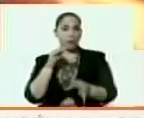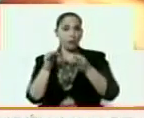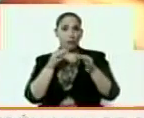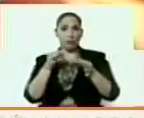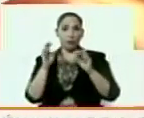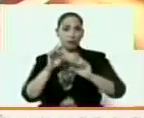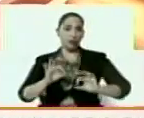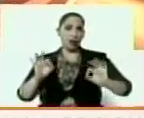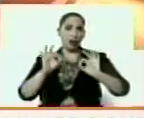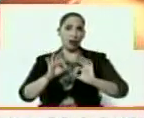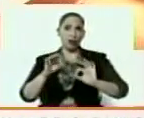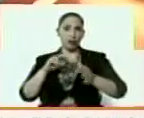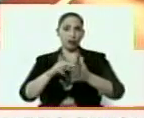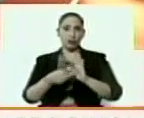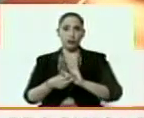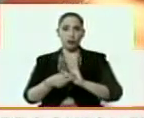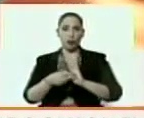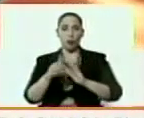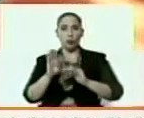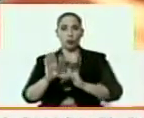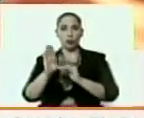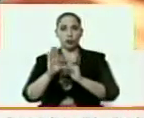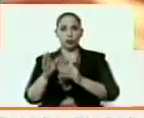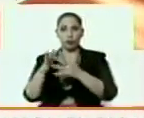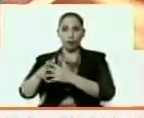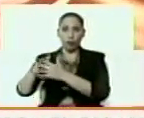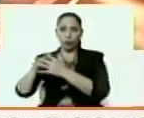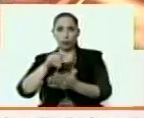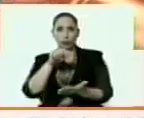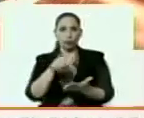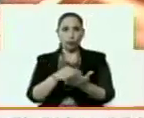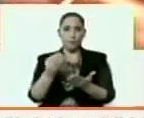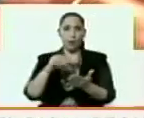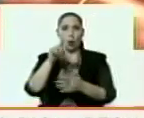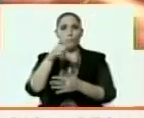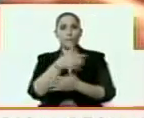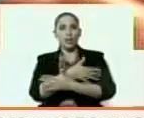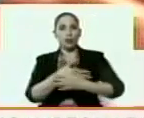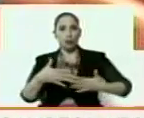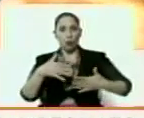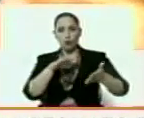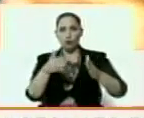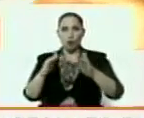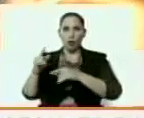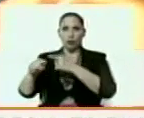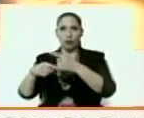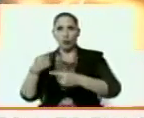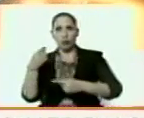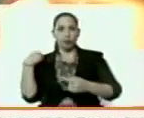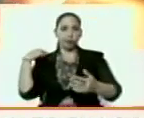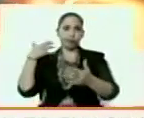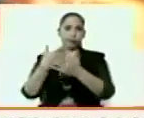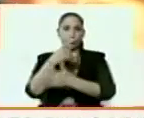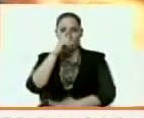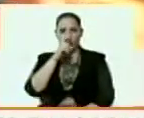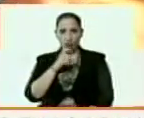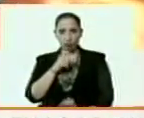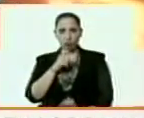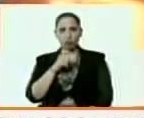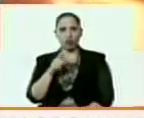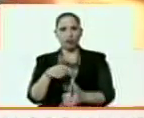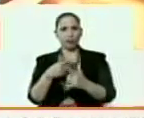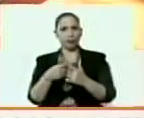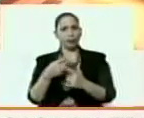la protección, entre comillas, que Estados Unidos le dio a Irak, con más de 1 millón de muertos después de unos cuantos años. Entonces, los